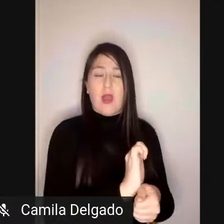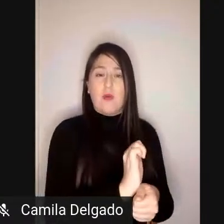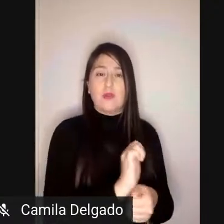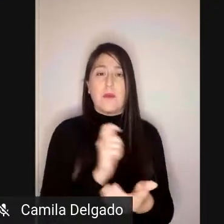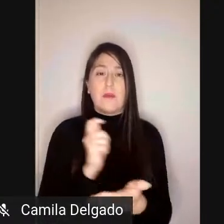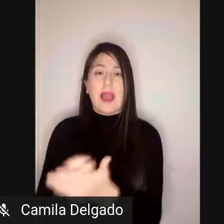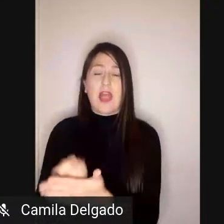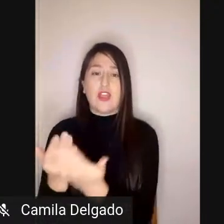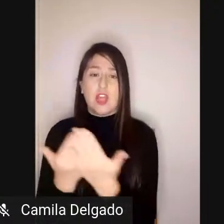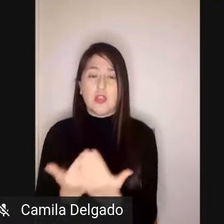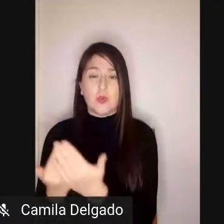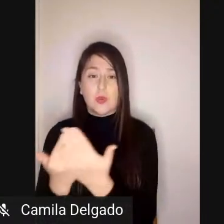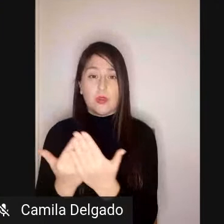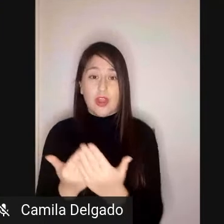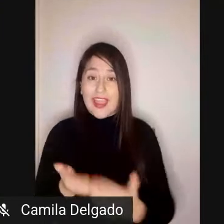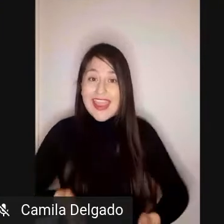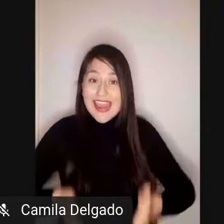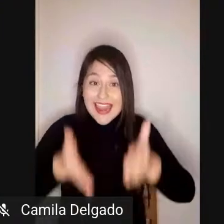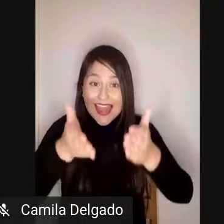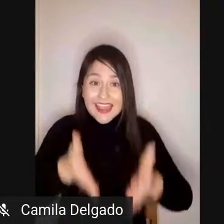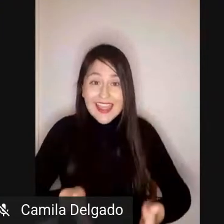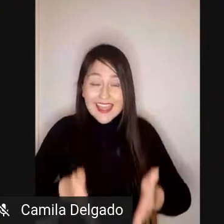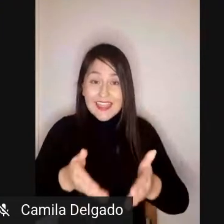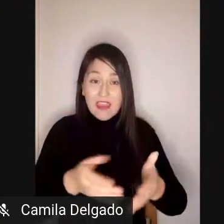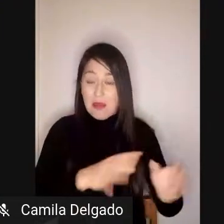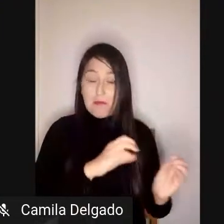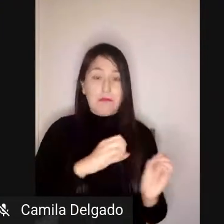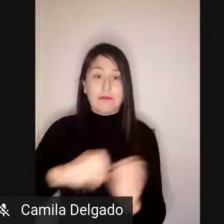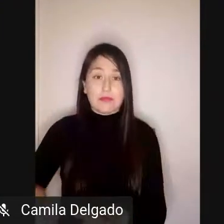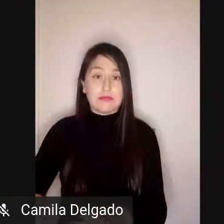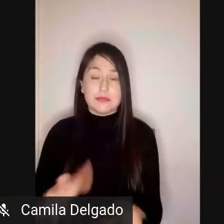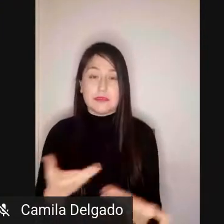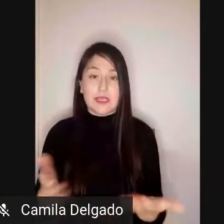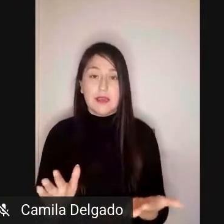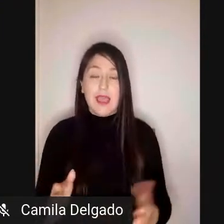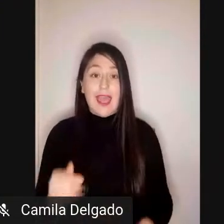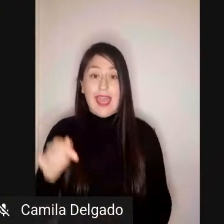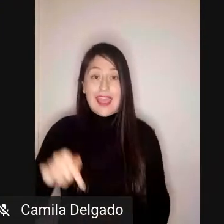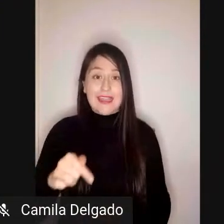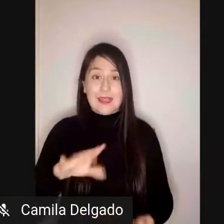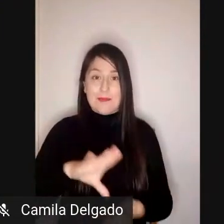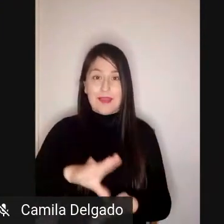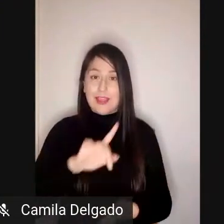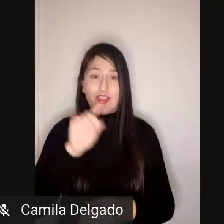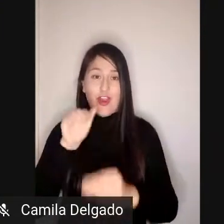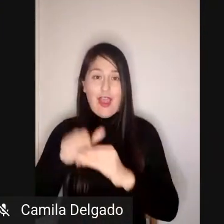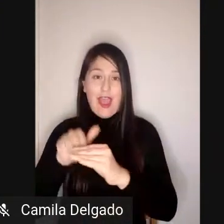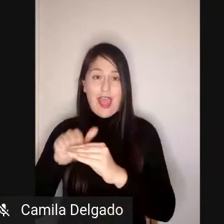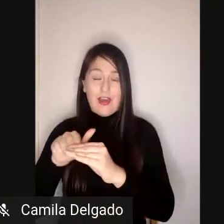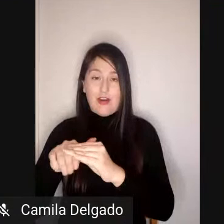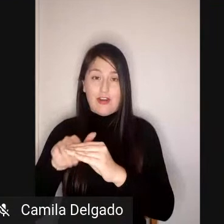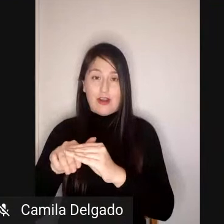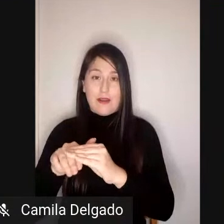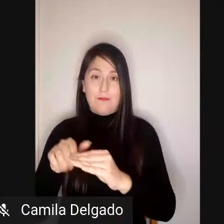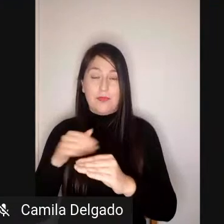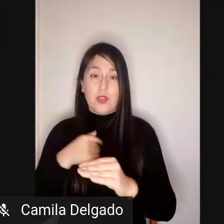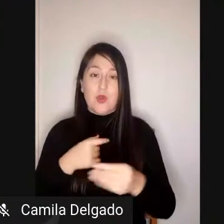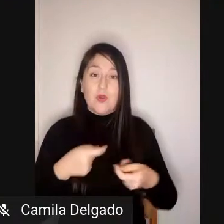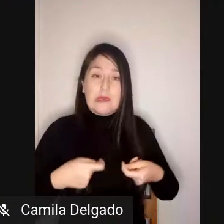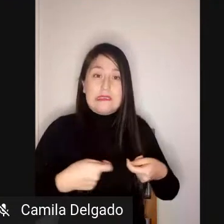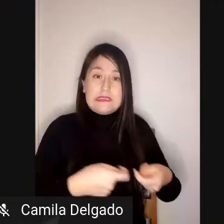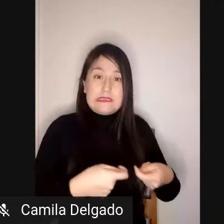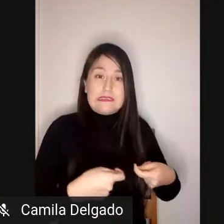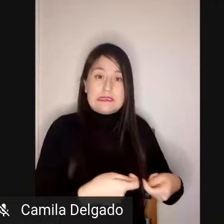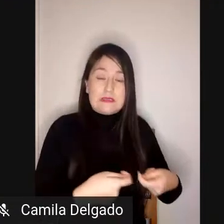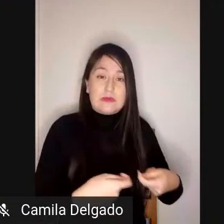la calle, literalmente, porque aquí en este país uno no ahorra. Uno gasta lo justo, y los que ahorran es porque